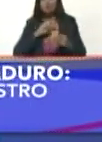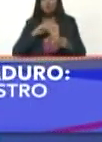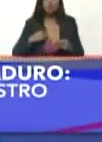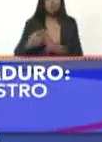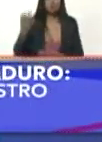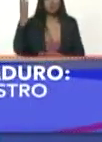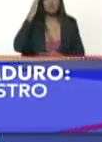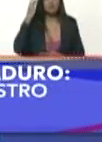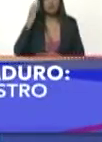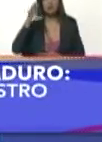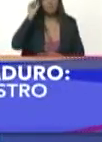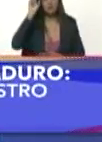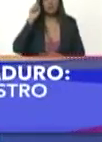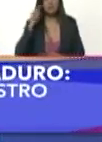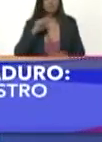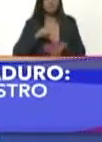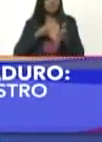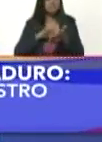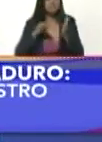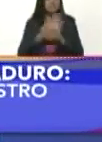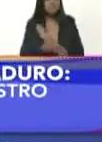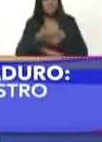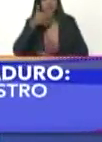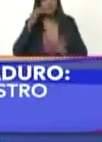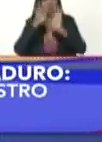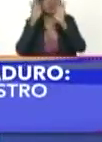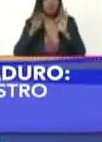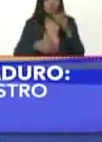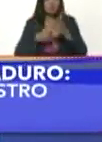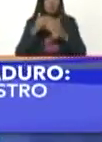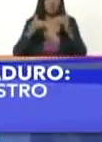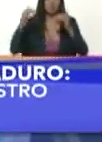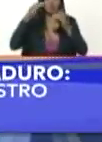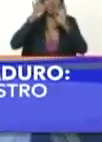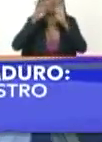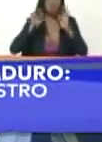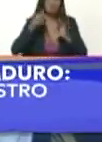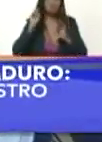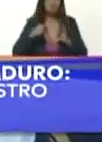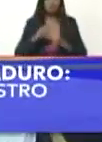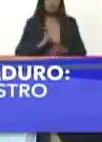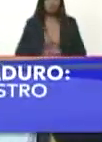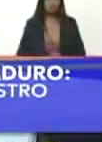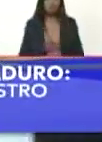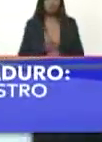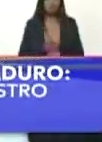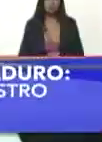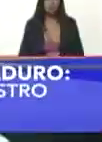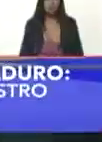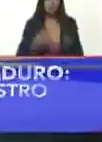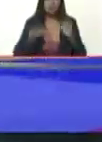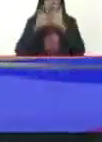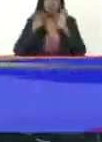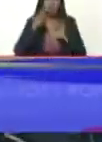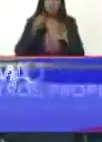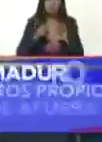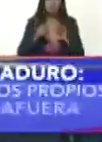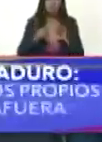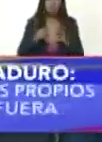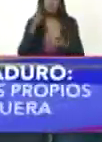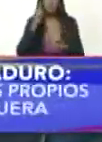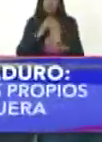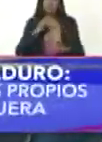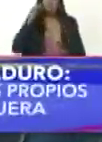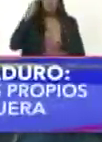que saber y aprender lo aprenden mejor y de manera muy superior en la Universidad Militar Bolivariana de Venezuela, en las